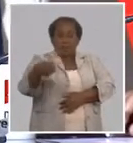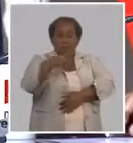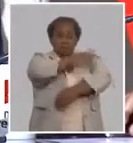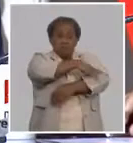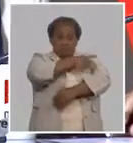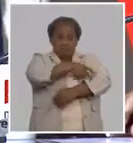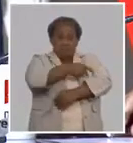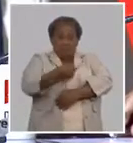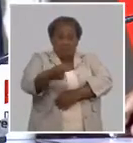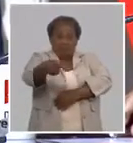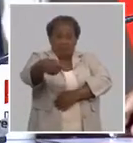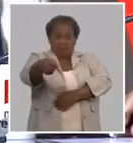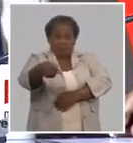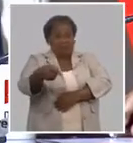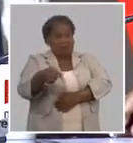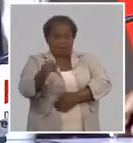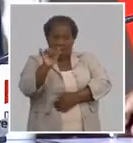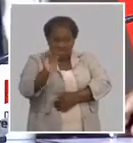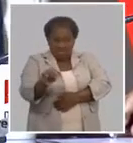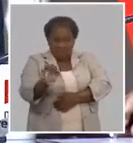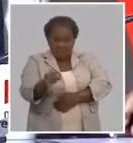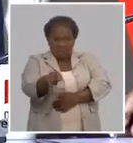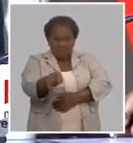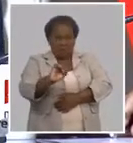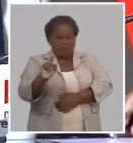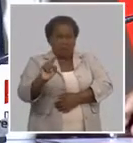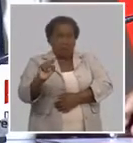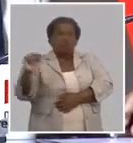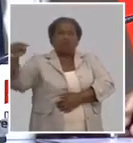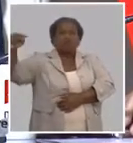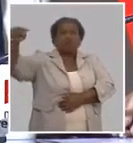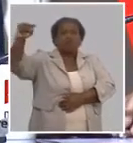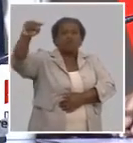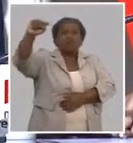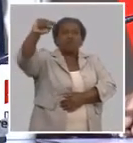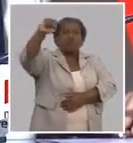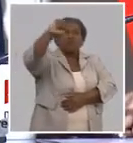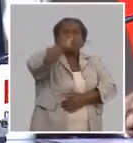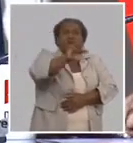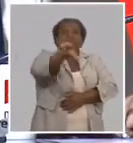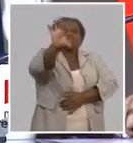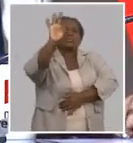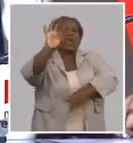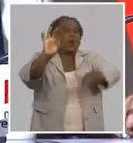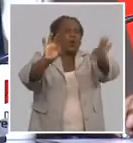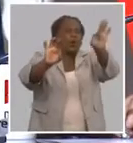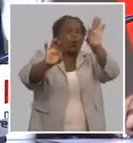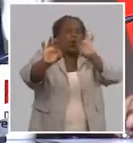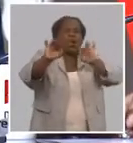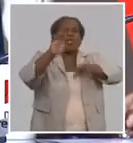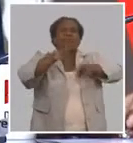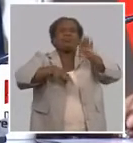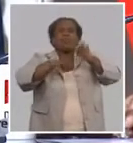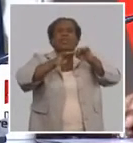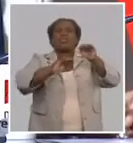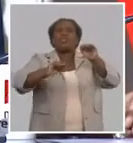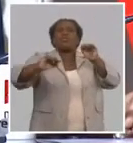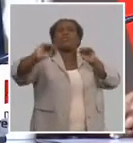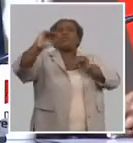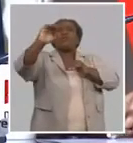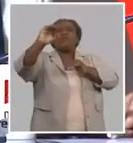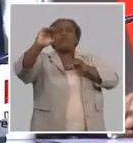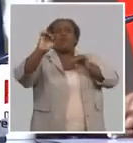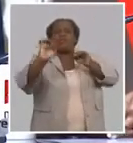no siempre es así la ruta se escogen según los niveles y los estándares aeronáuticos